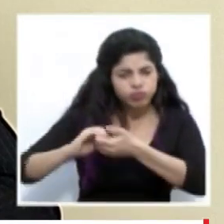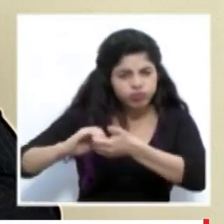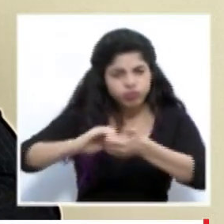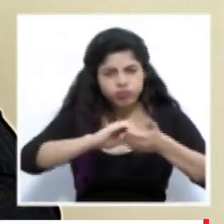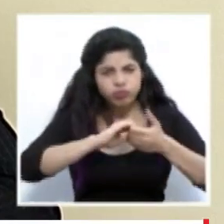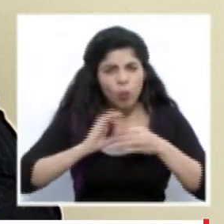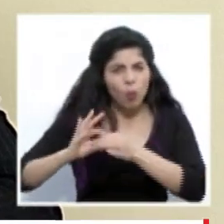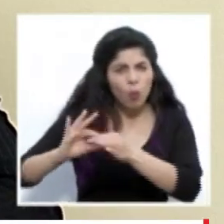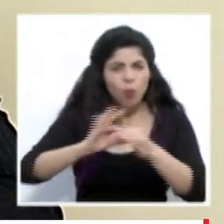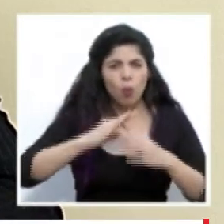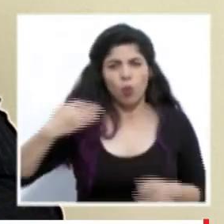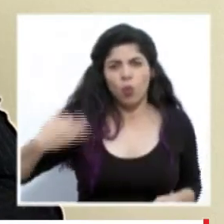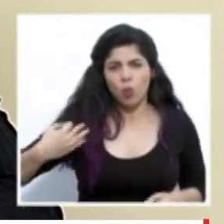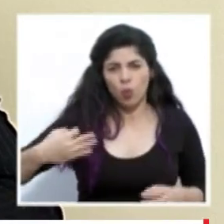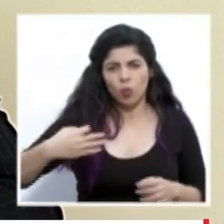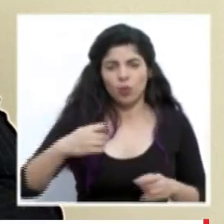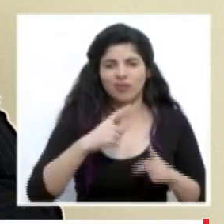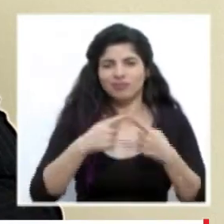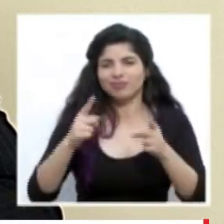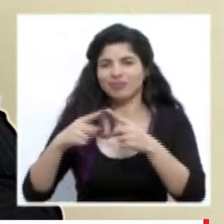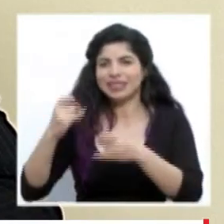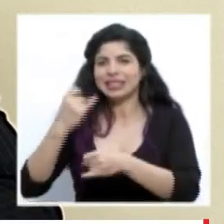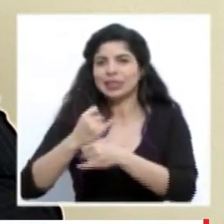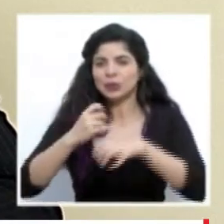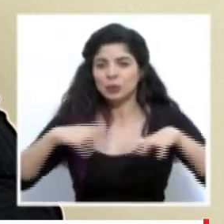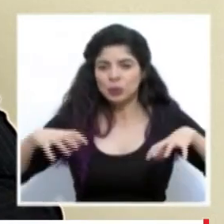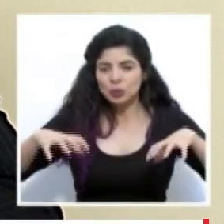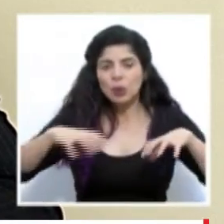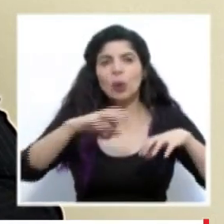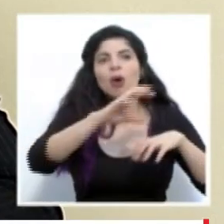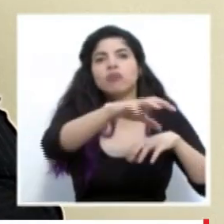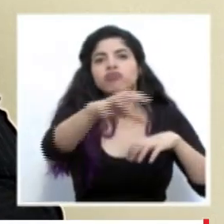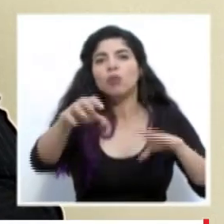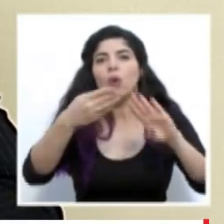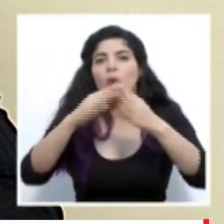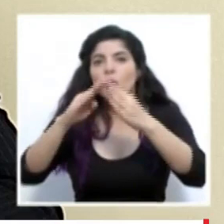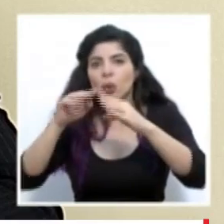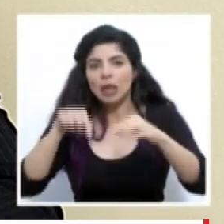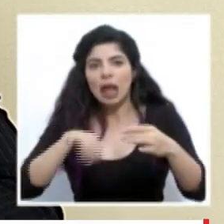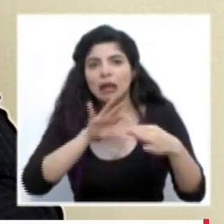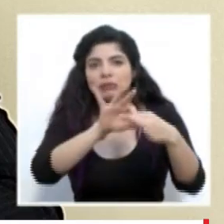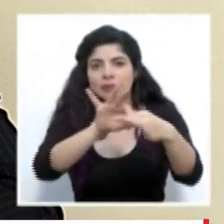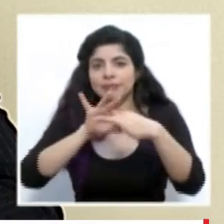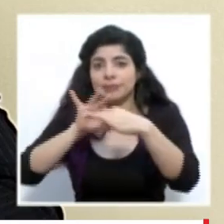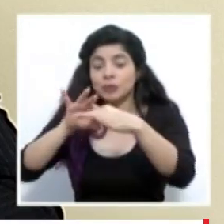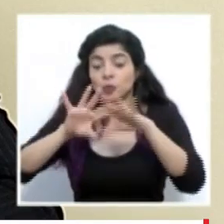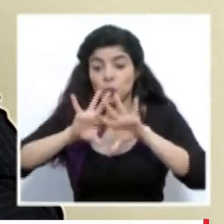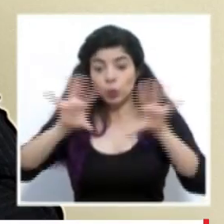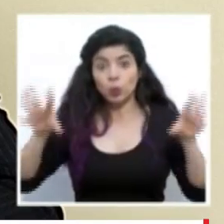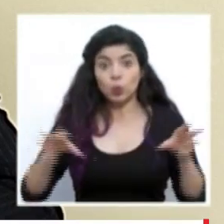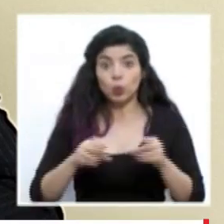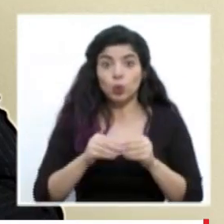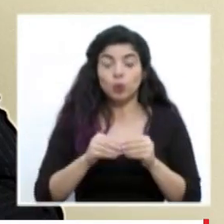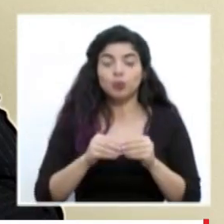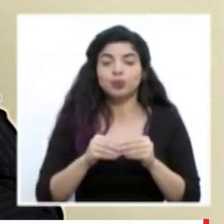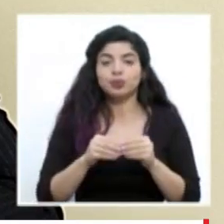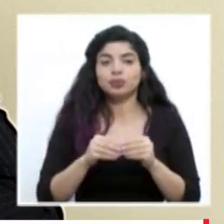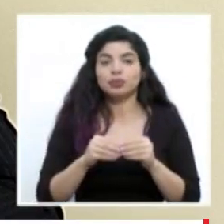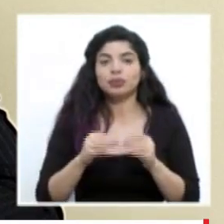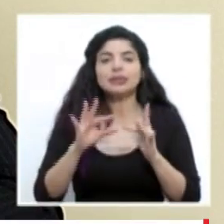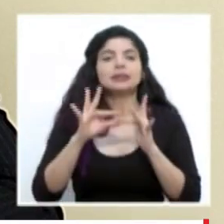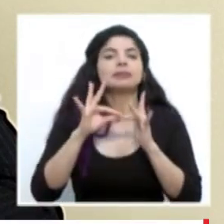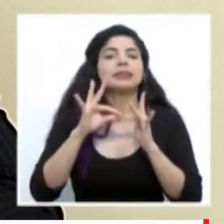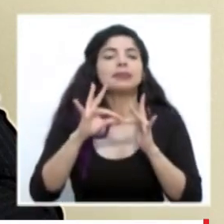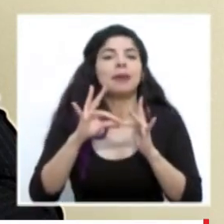se hacen todos los días con las diferentes entidades cantonales y comunales, ha llevado, en el caso de,